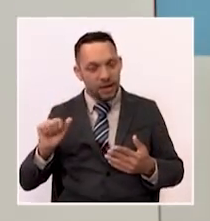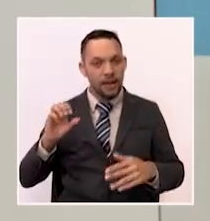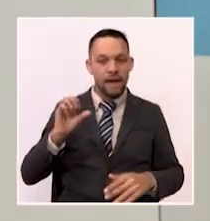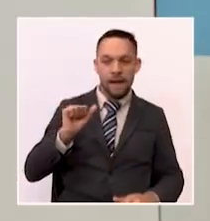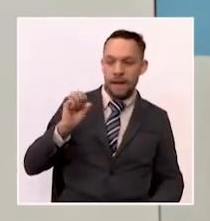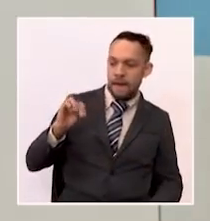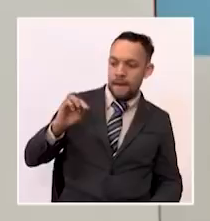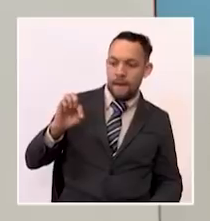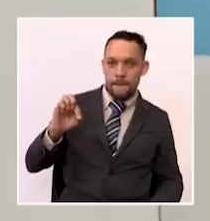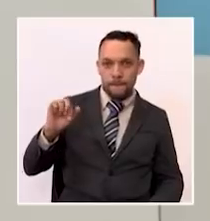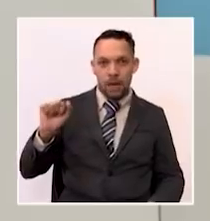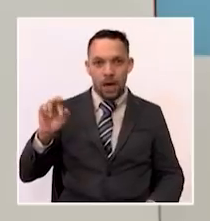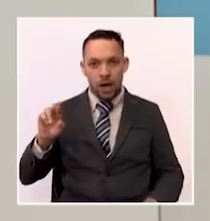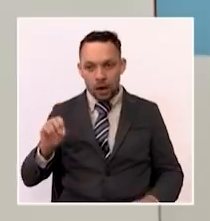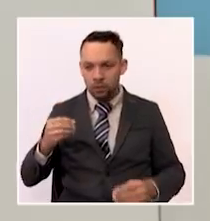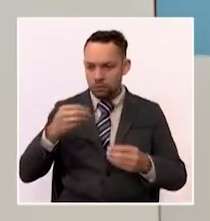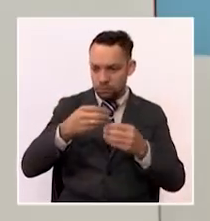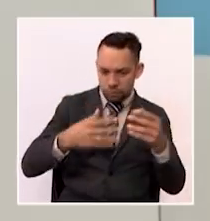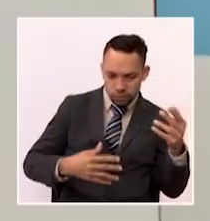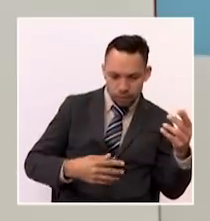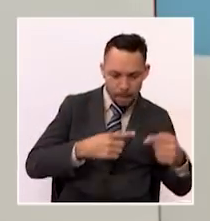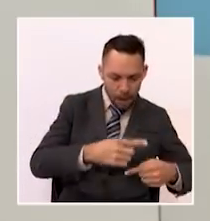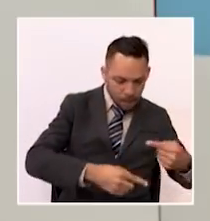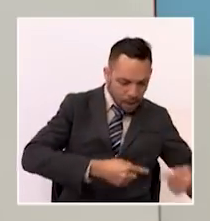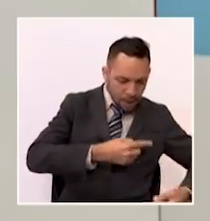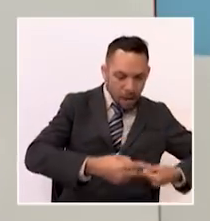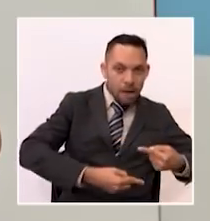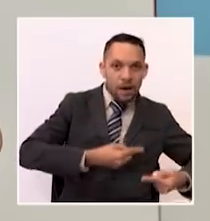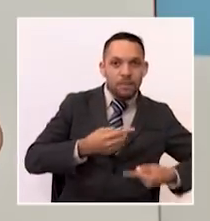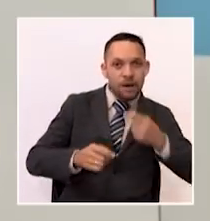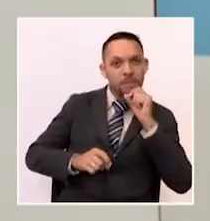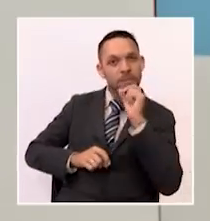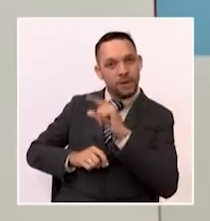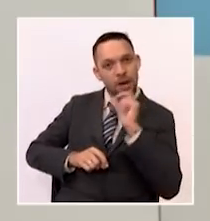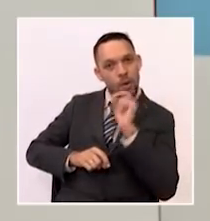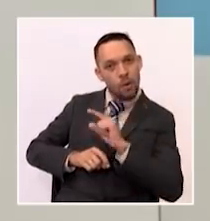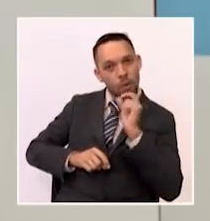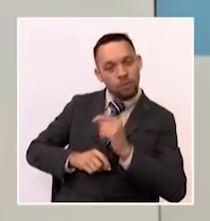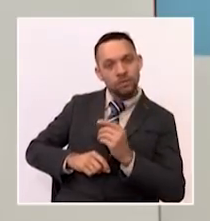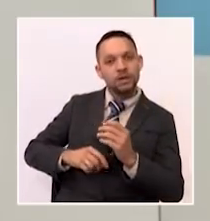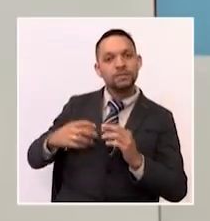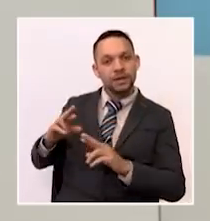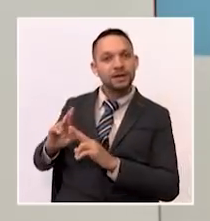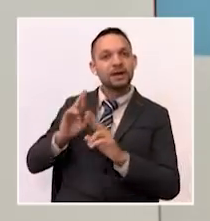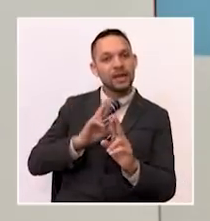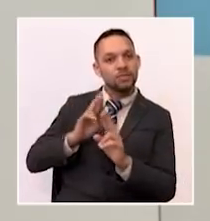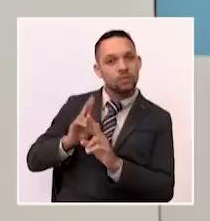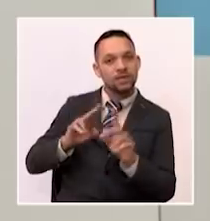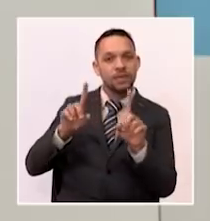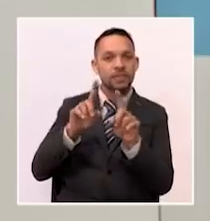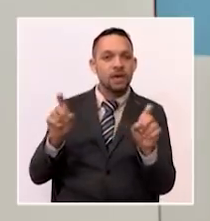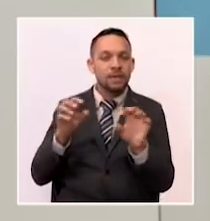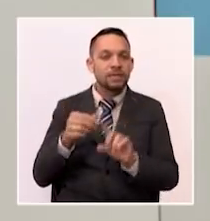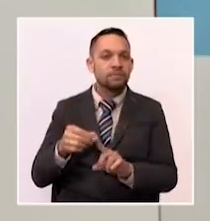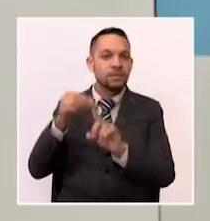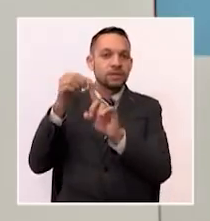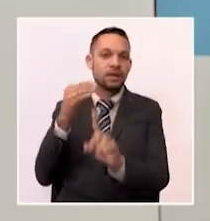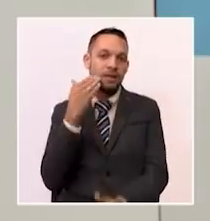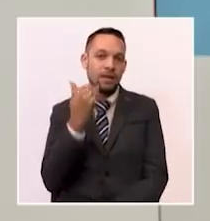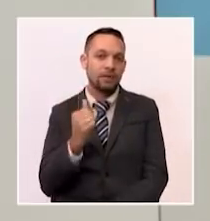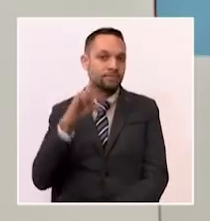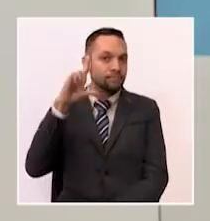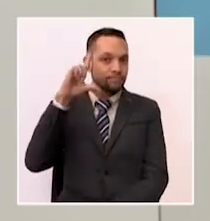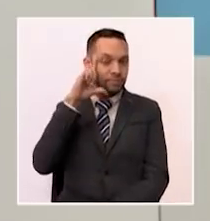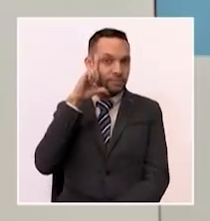que están preguntando sobre el tema del día y aprovechando la presencia de la doctora Natalie Jurado para hablar de este tema. Tenemos por ahí unas 10